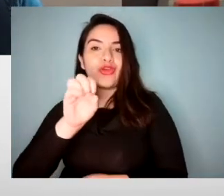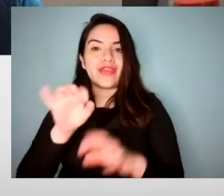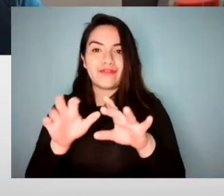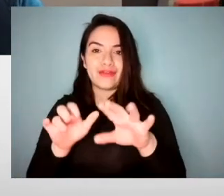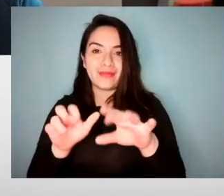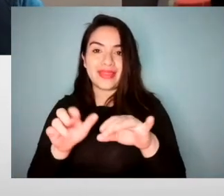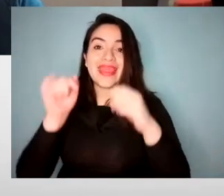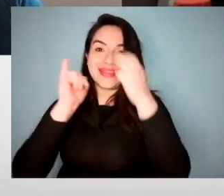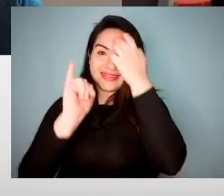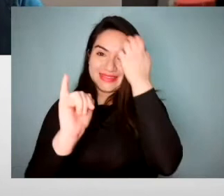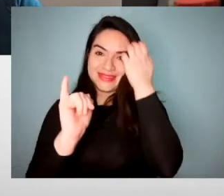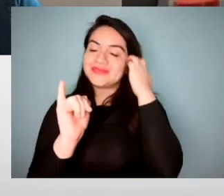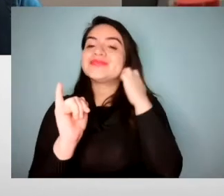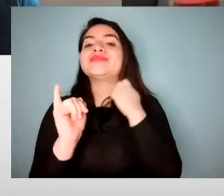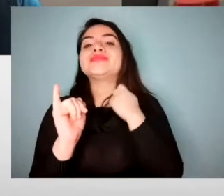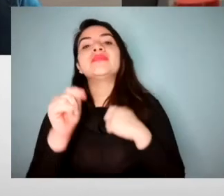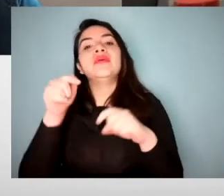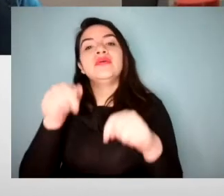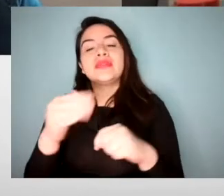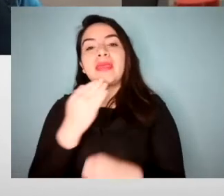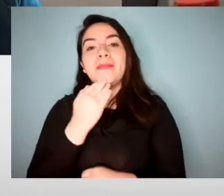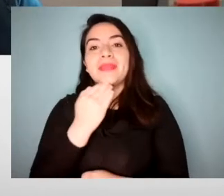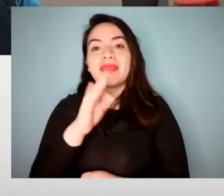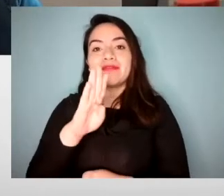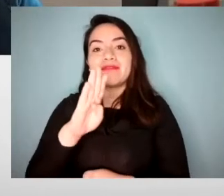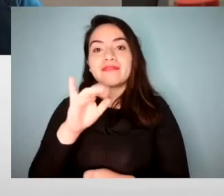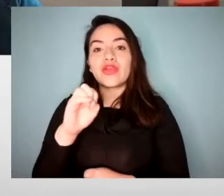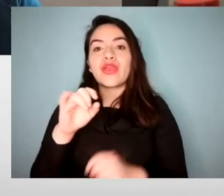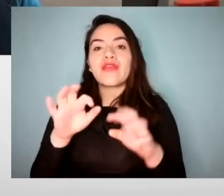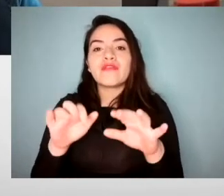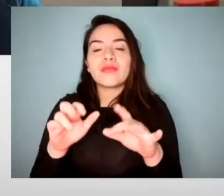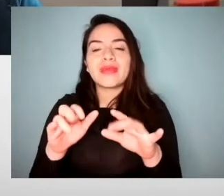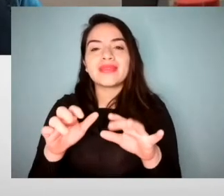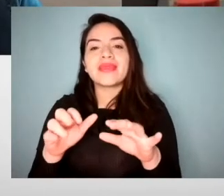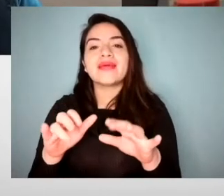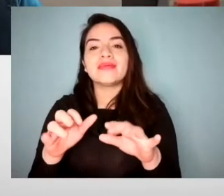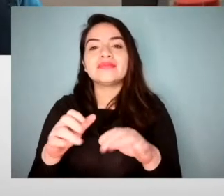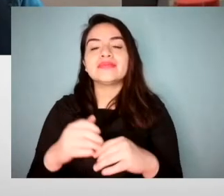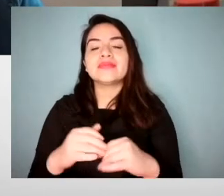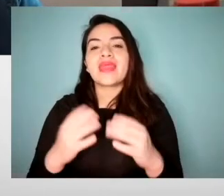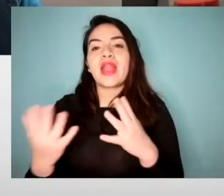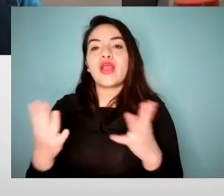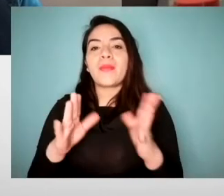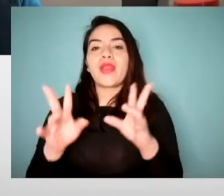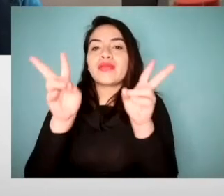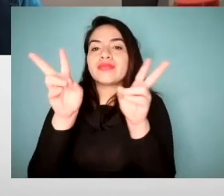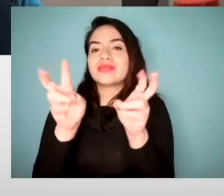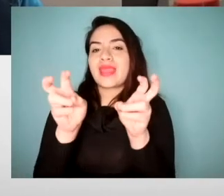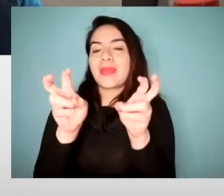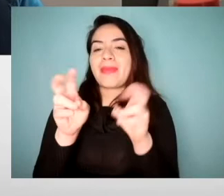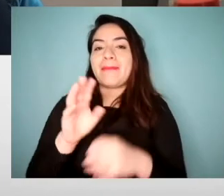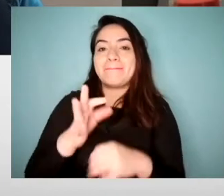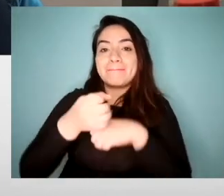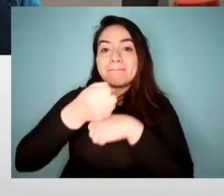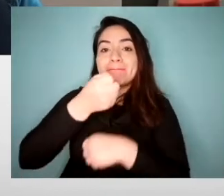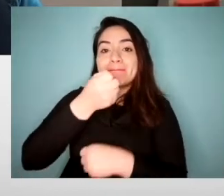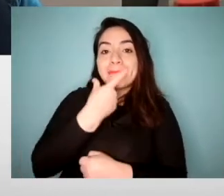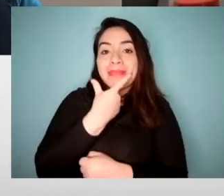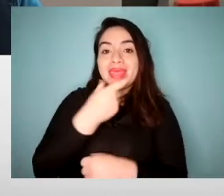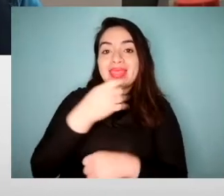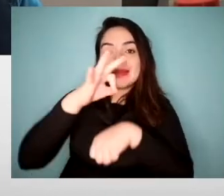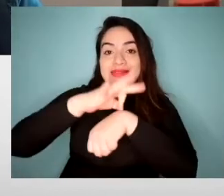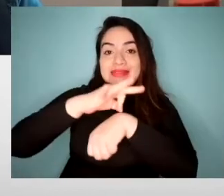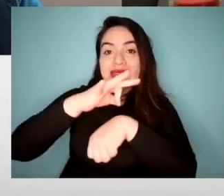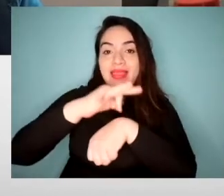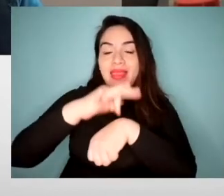también la bioinformática ha entrado fuerte, quizás en la parte de biomedicina, en entender cómo se